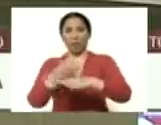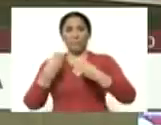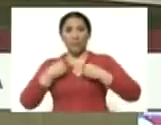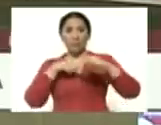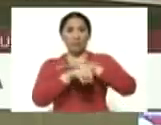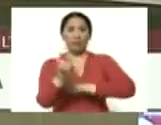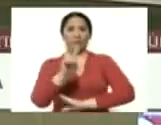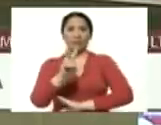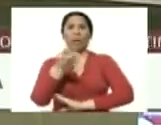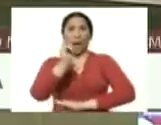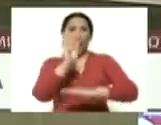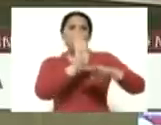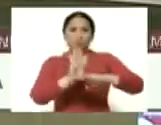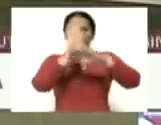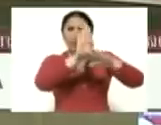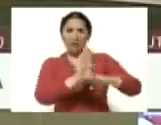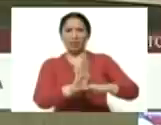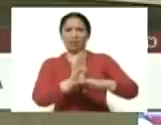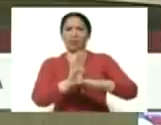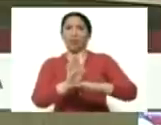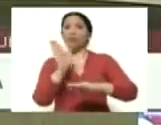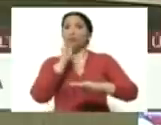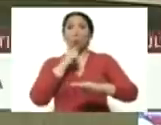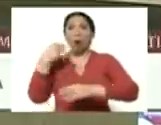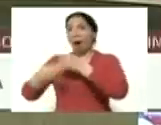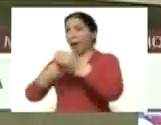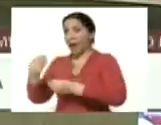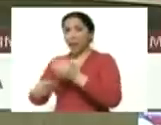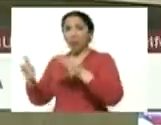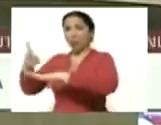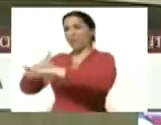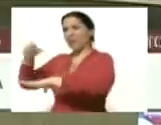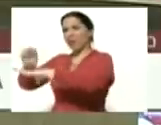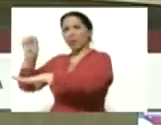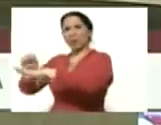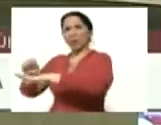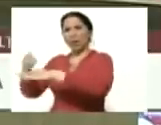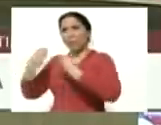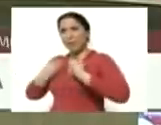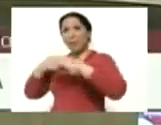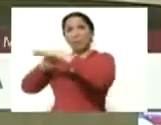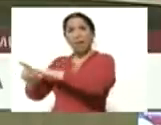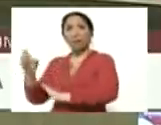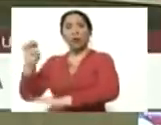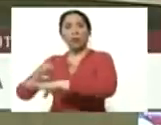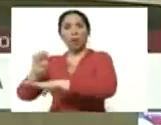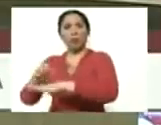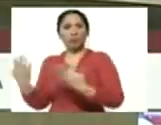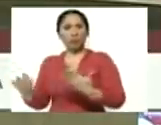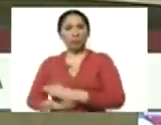están protegidos del COVID-19, lo que no ha hecho el gobierno de Lenín Moreno con los ecuatorianos que viven en Ecuador?